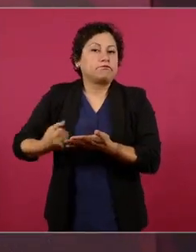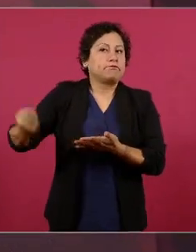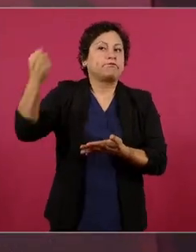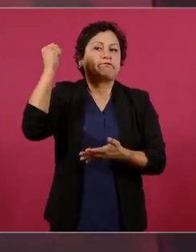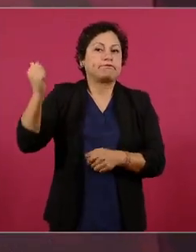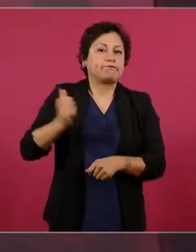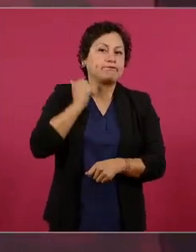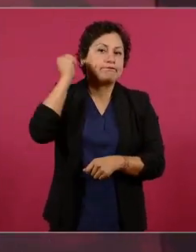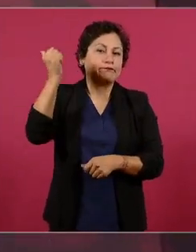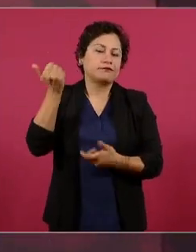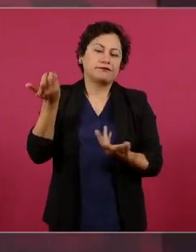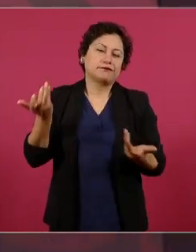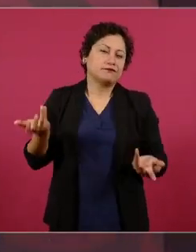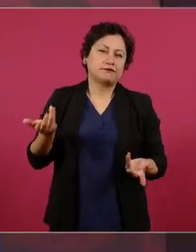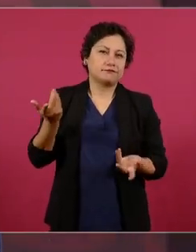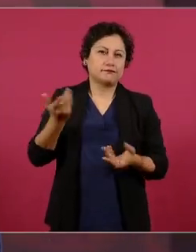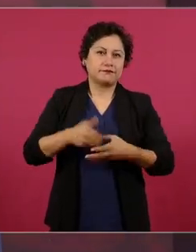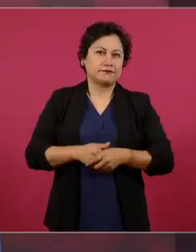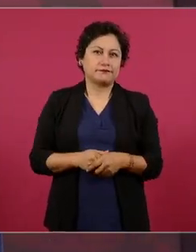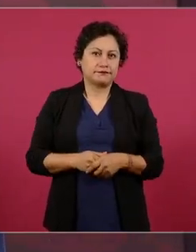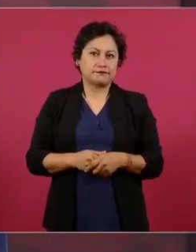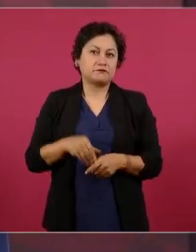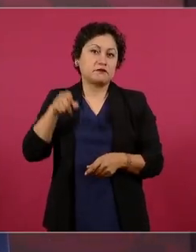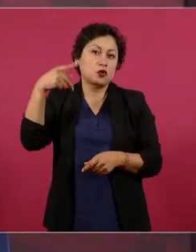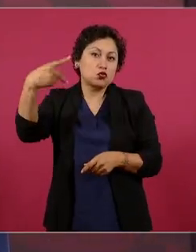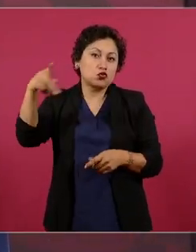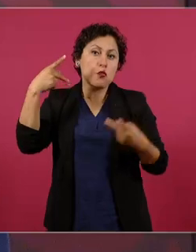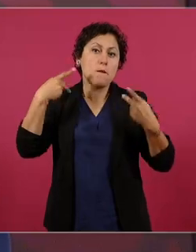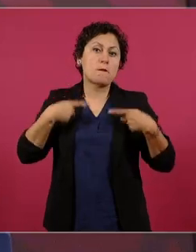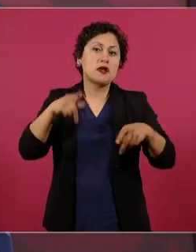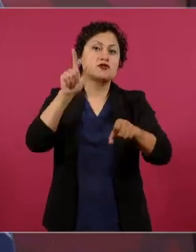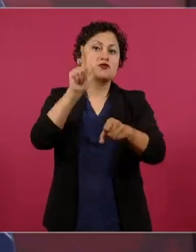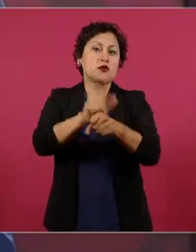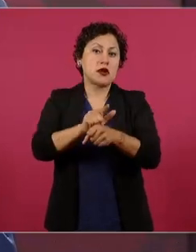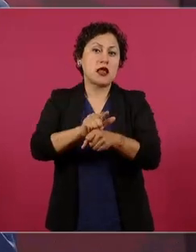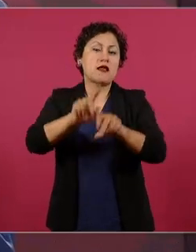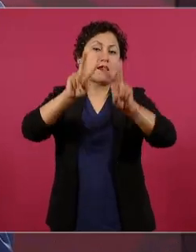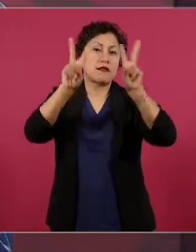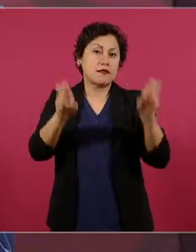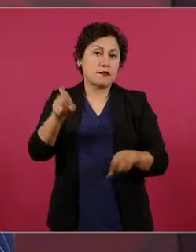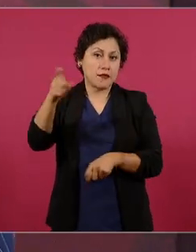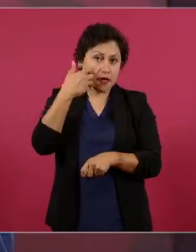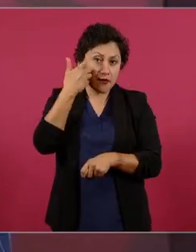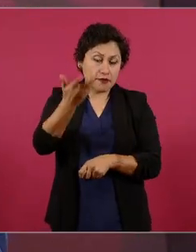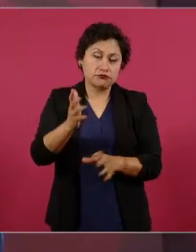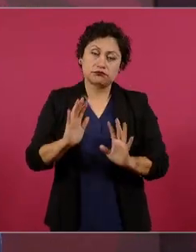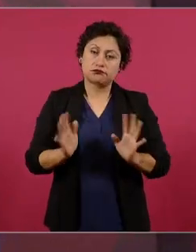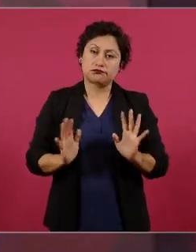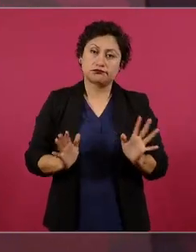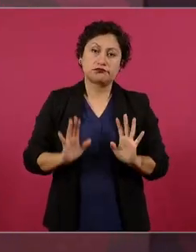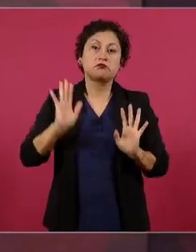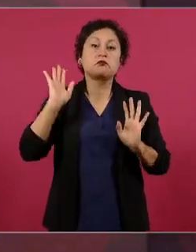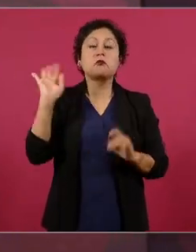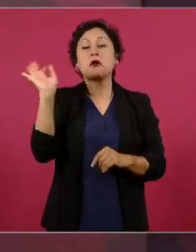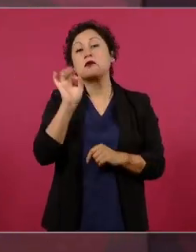provecho personal, y a lo mejor está pensando que como ya se está